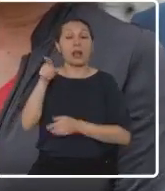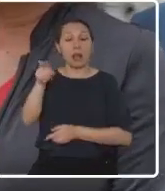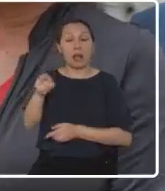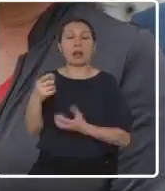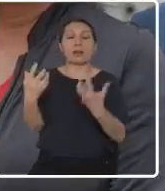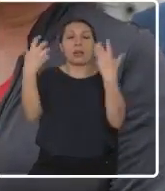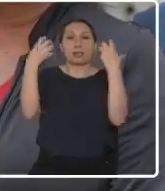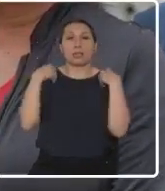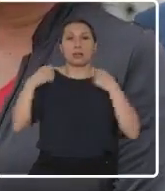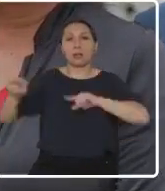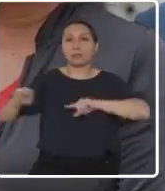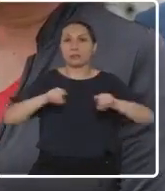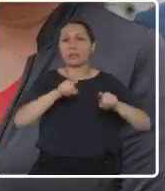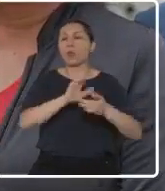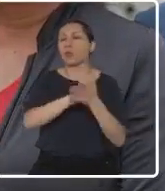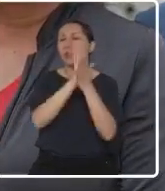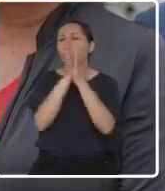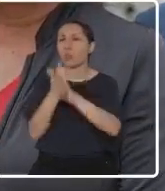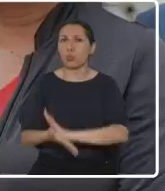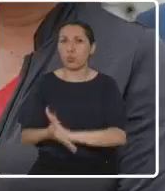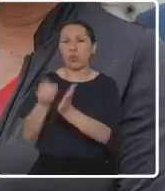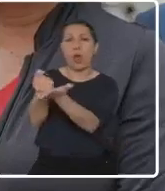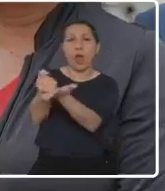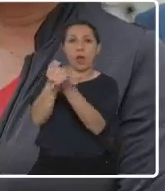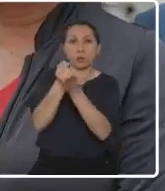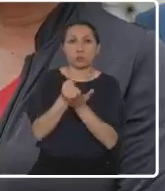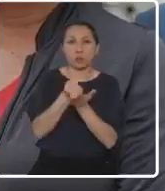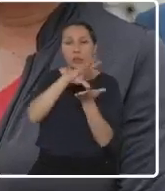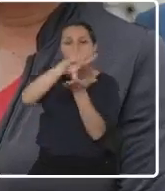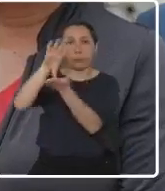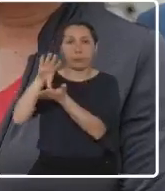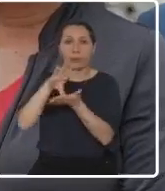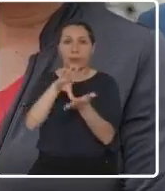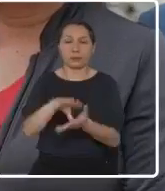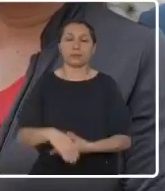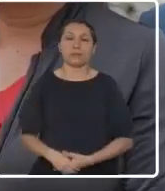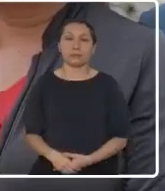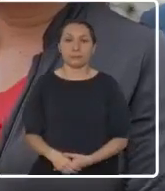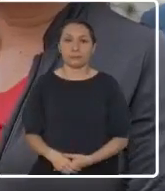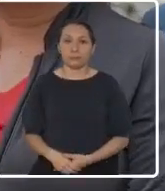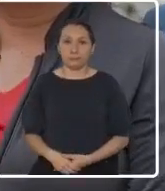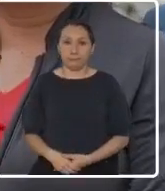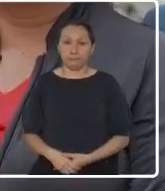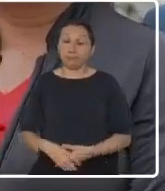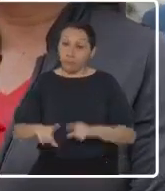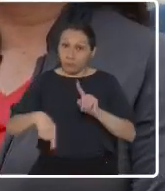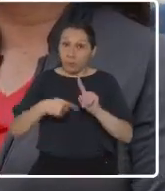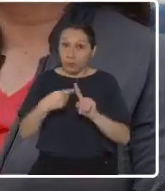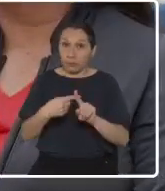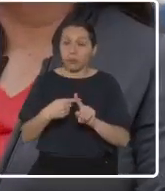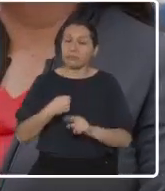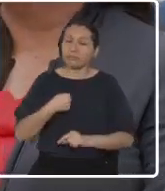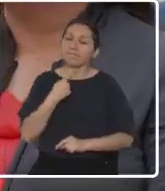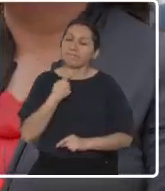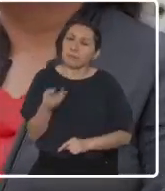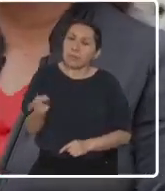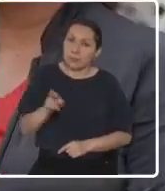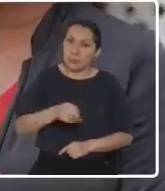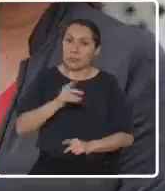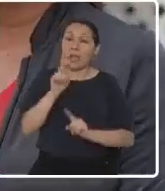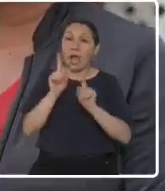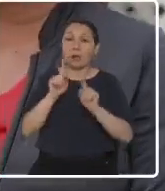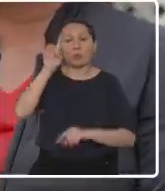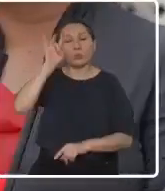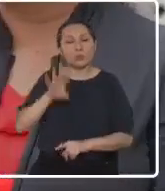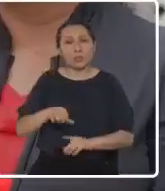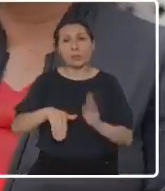a cargo de gestionar toda esta colaboración. Además, me interesa recalcar algo que sé